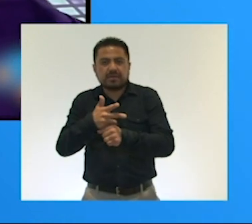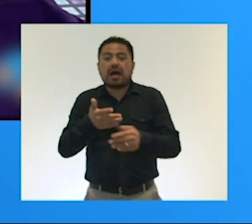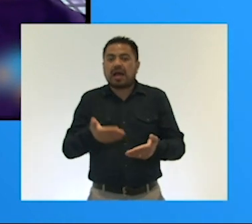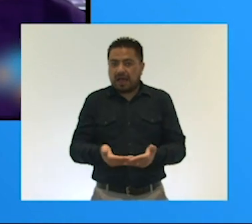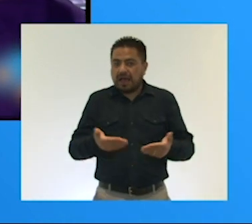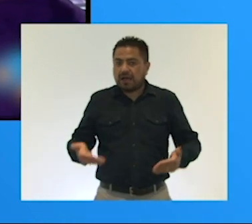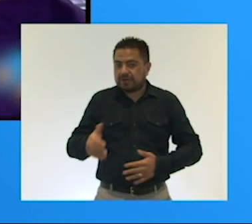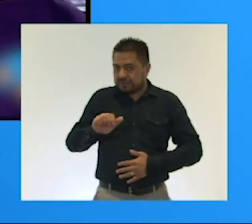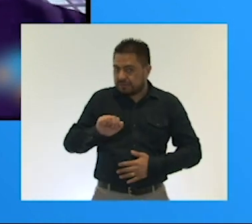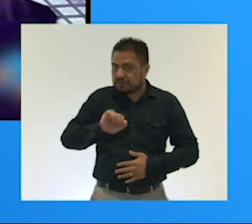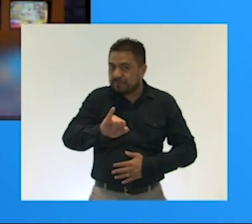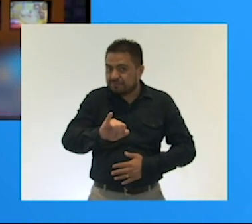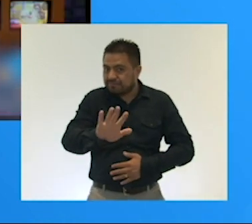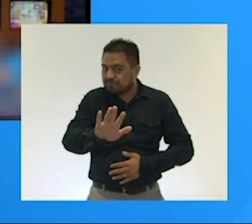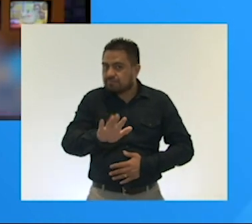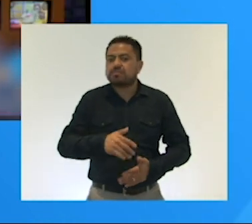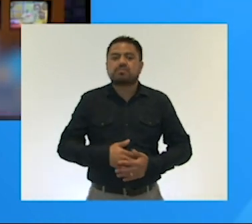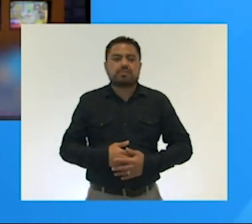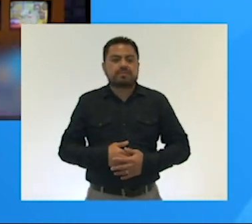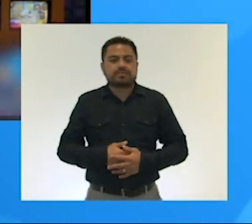sí.